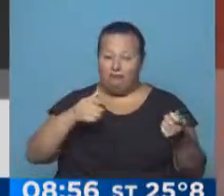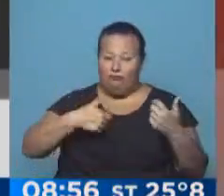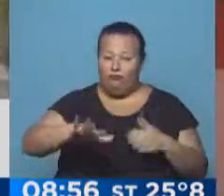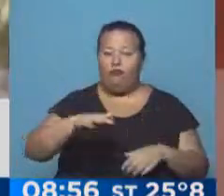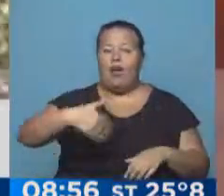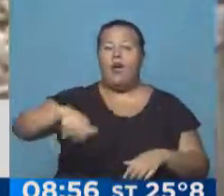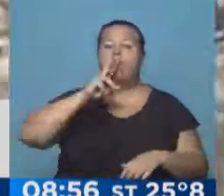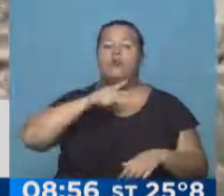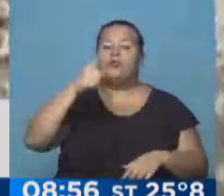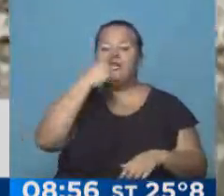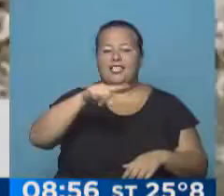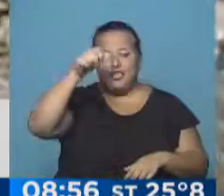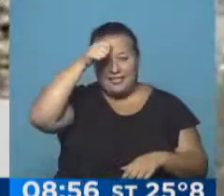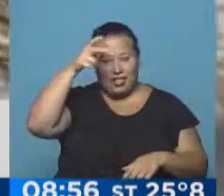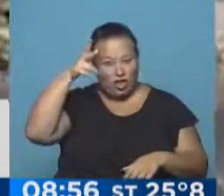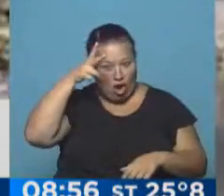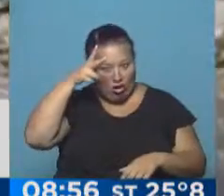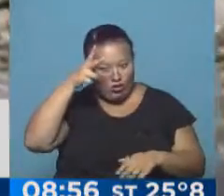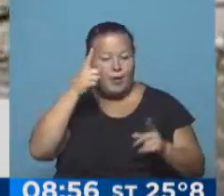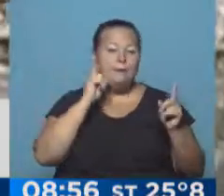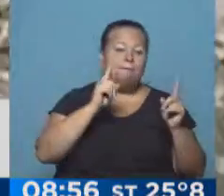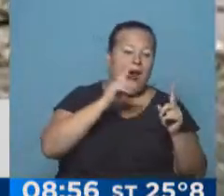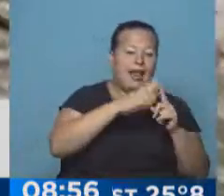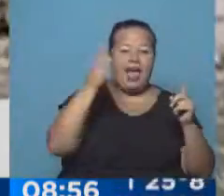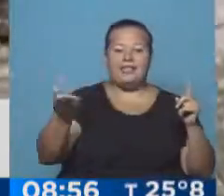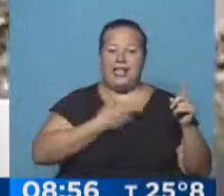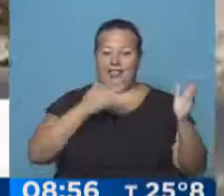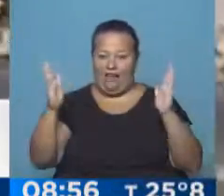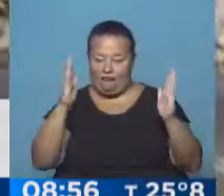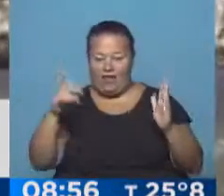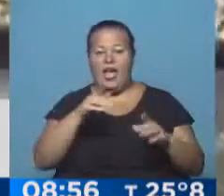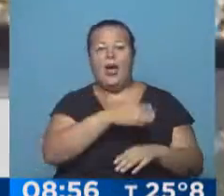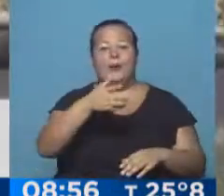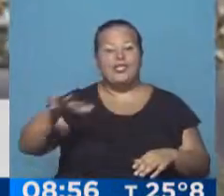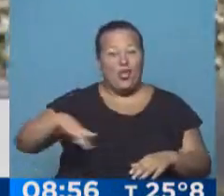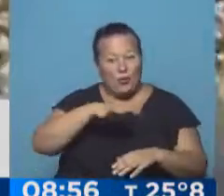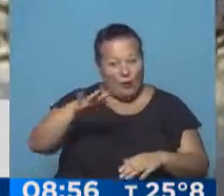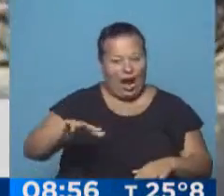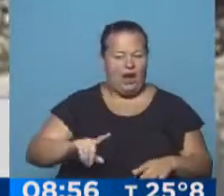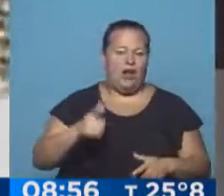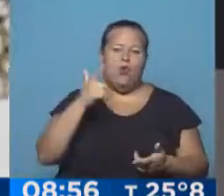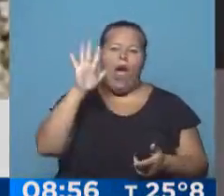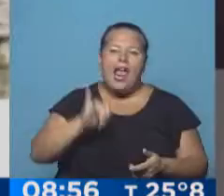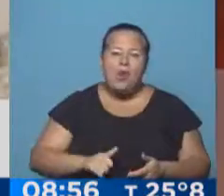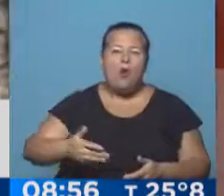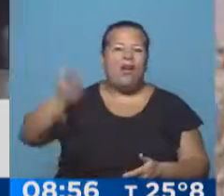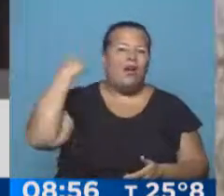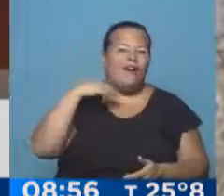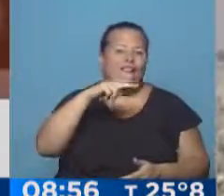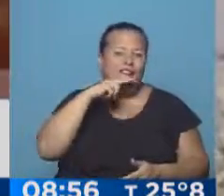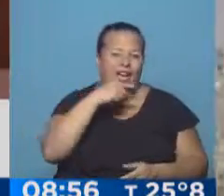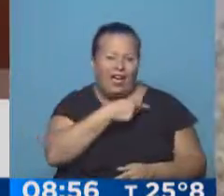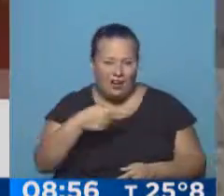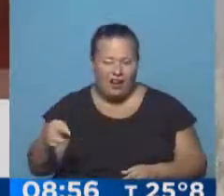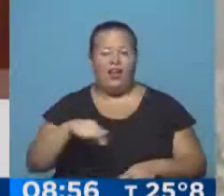realizó sobre la ruta 168 que une Paraná con Santa Fe. Los vecinos de la zona están sin suministro desde el viernes